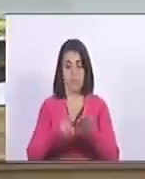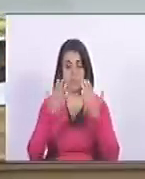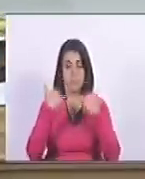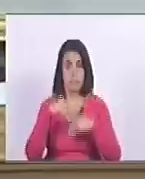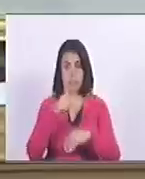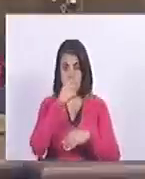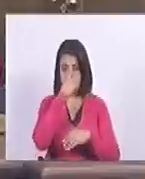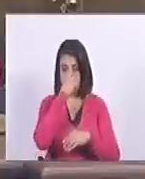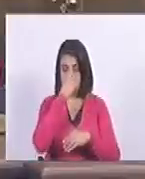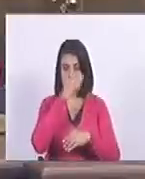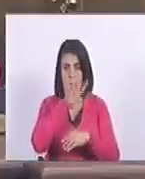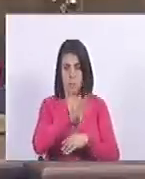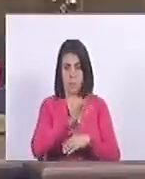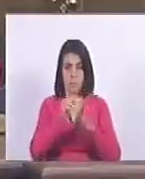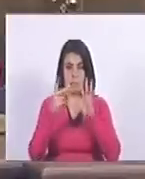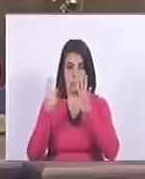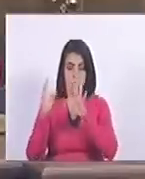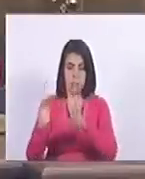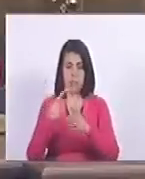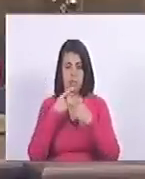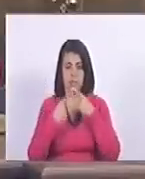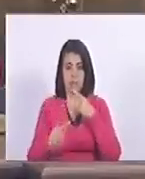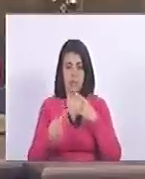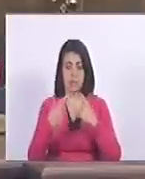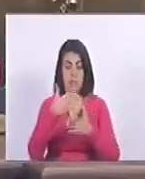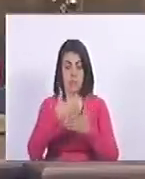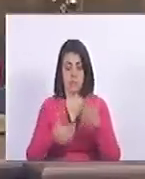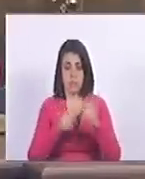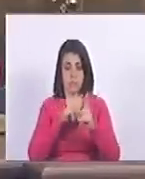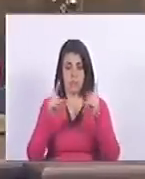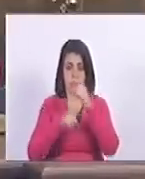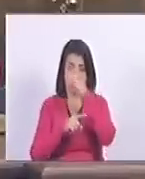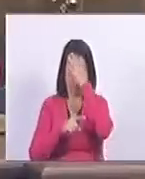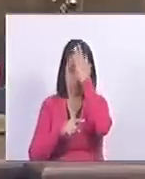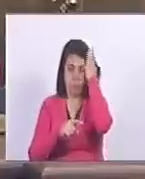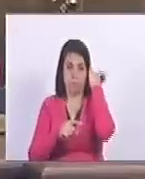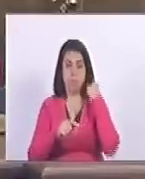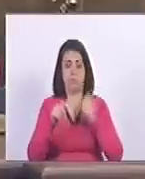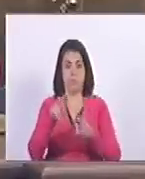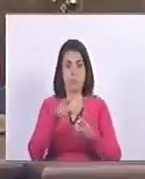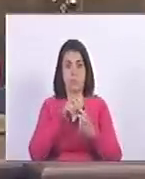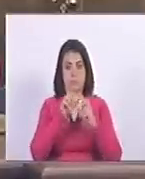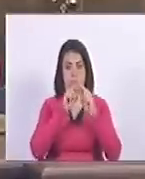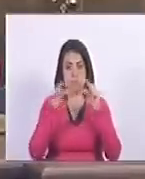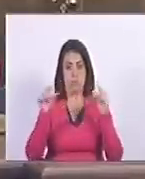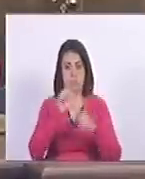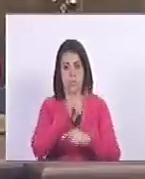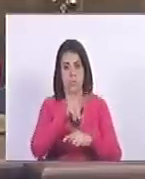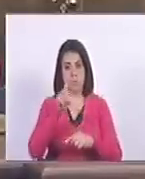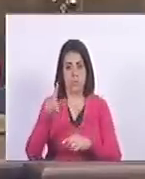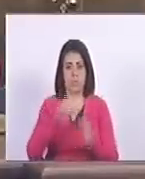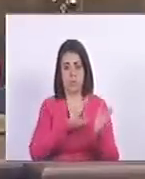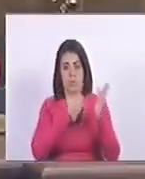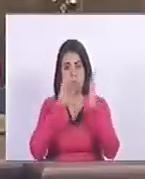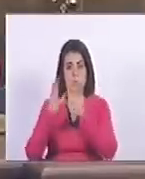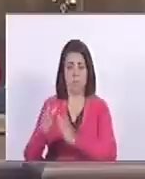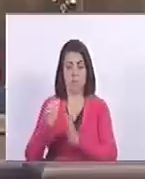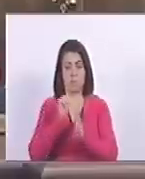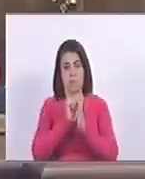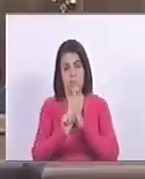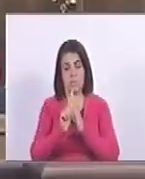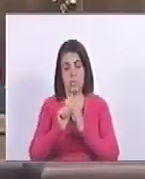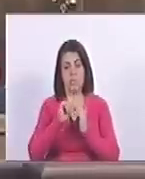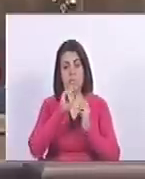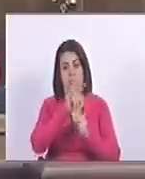Siguiente. Cuadragésimo sexto. Se propone aprobar sin modificación el epígrafe del artículo 21, que pasa a ser el epígrafe